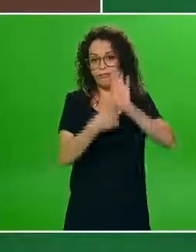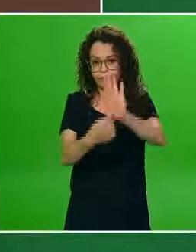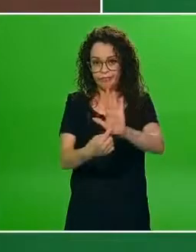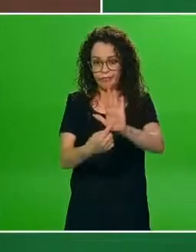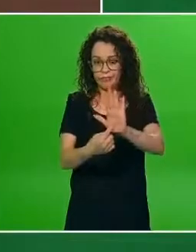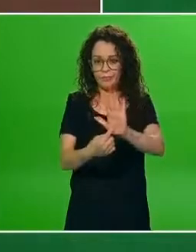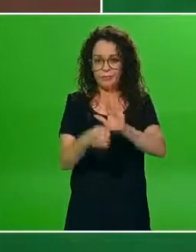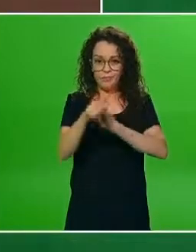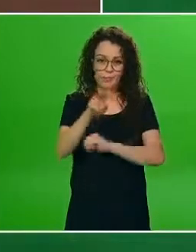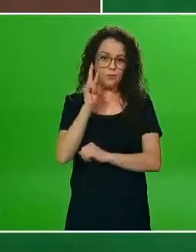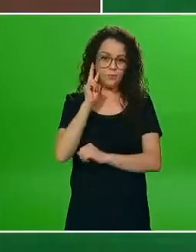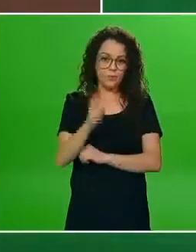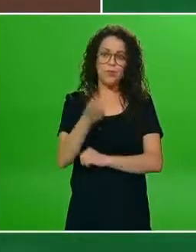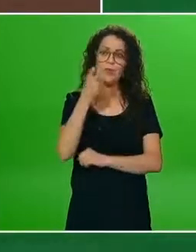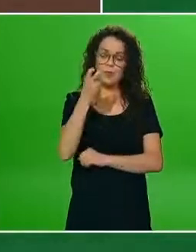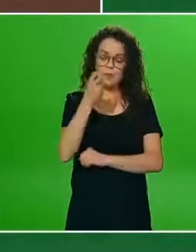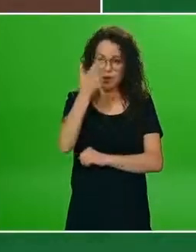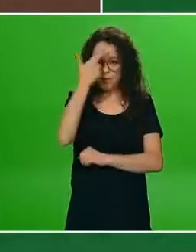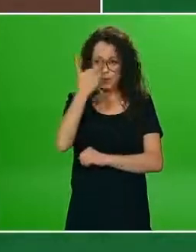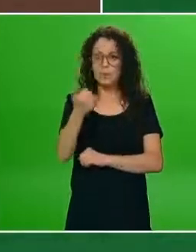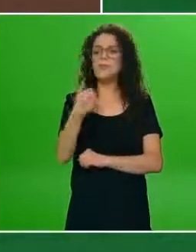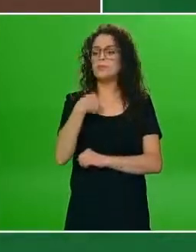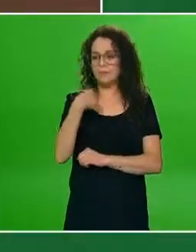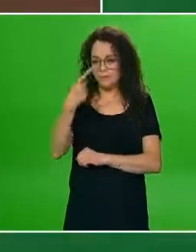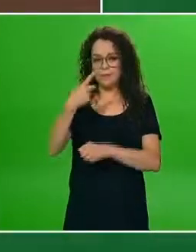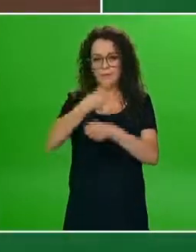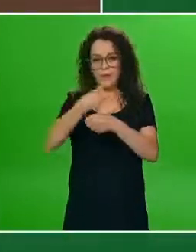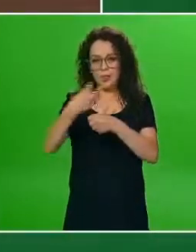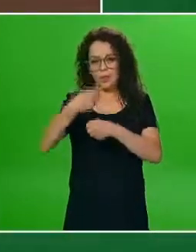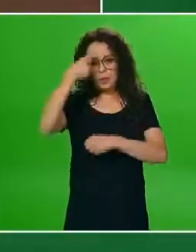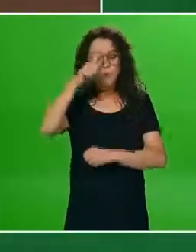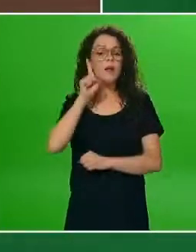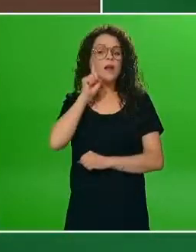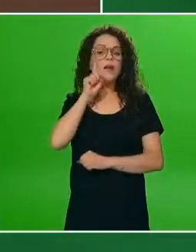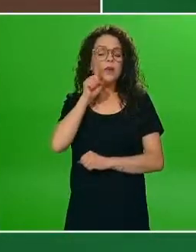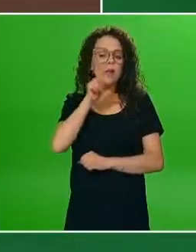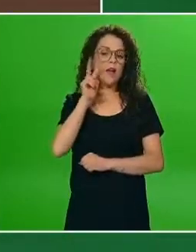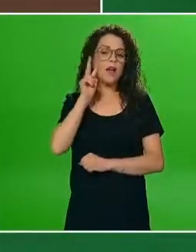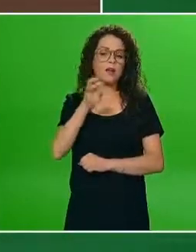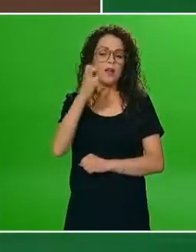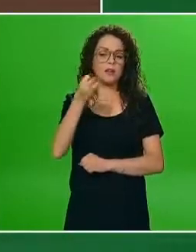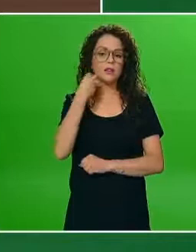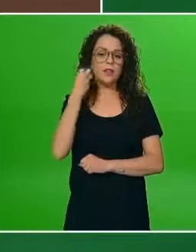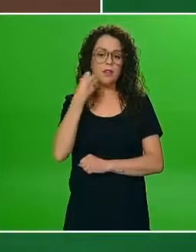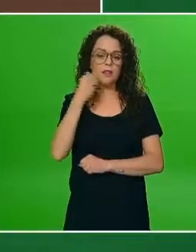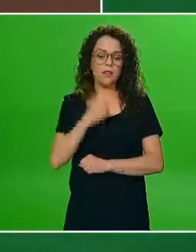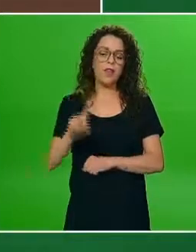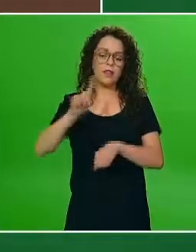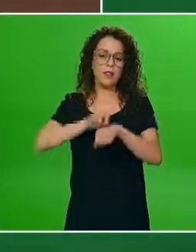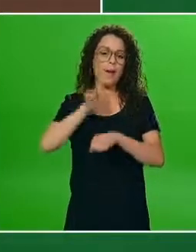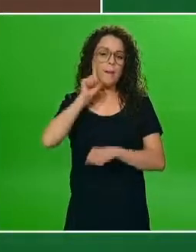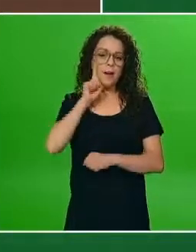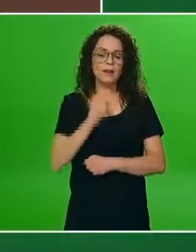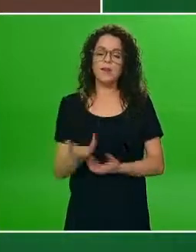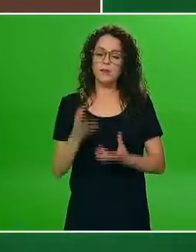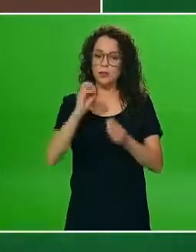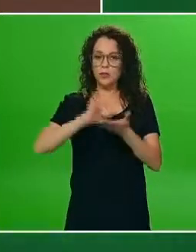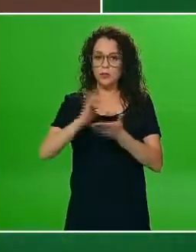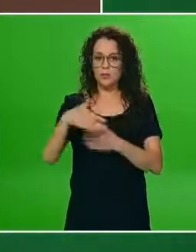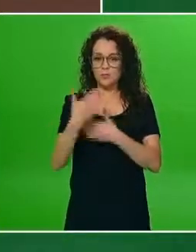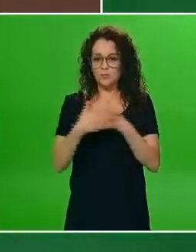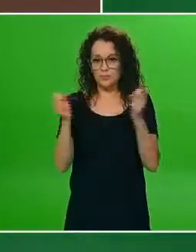invitamos a escuchar la conferencia vespertina del día de mañana. Por lo pronto, muchas gracias y hasta luego.